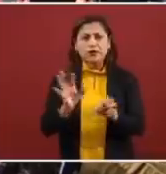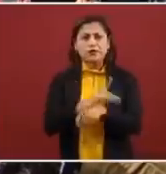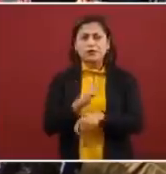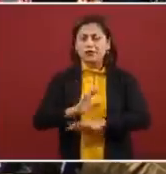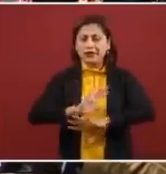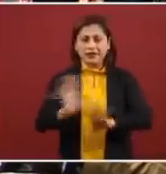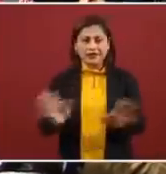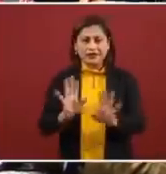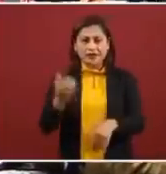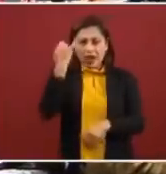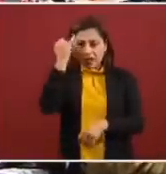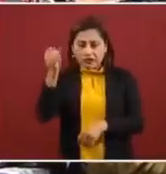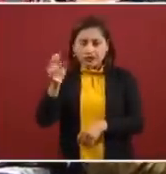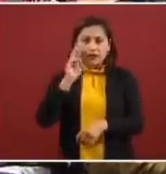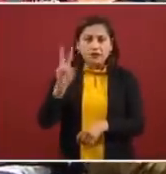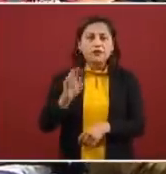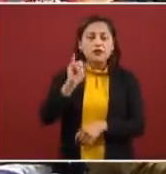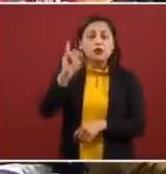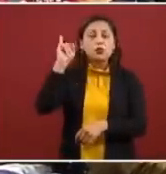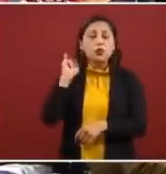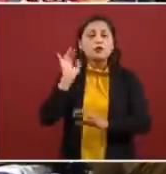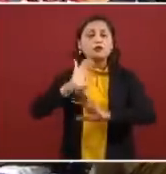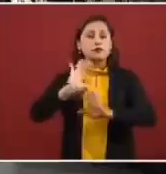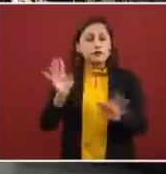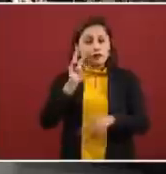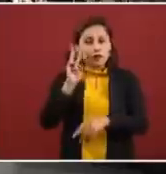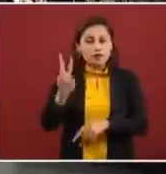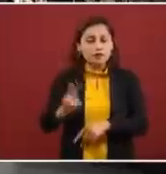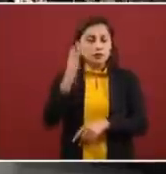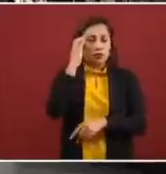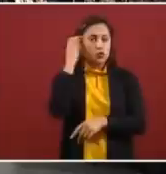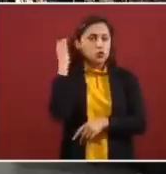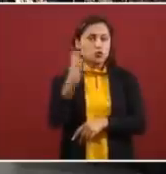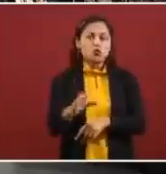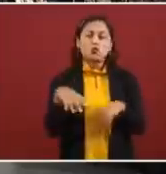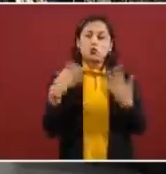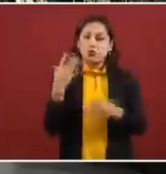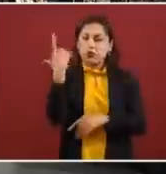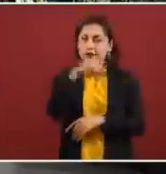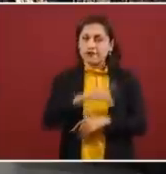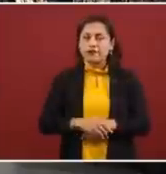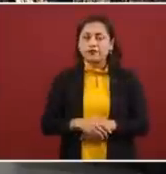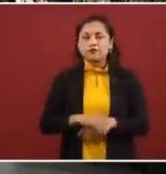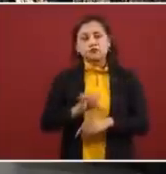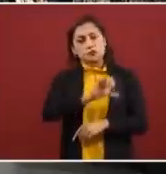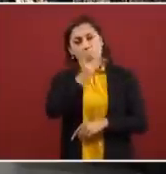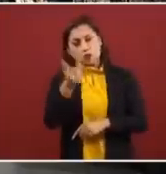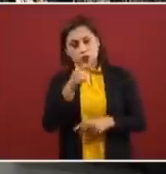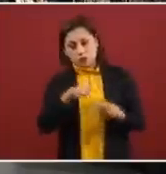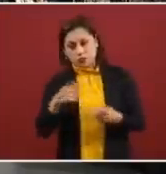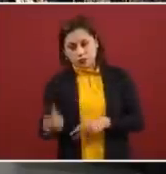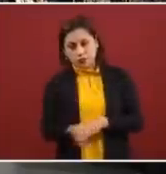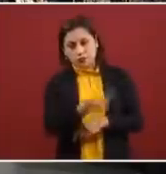el jueves lo vimos ahí y su capacidad y saber sí el señor durazo o